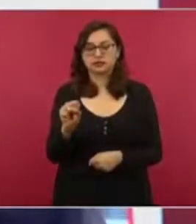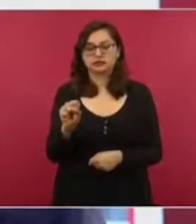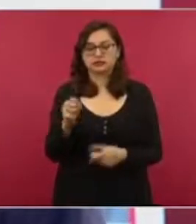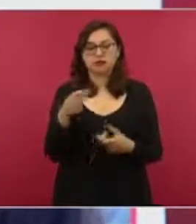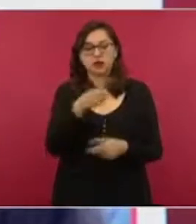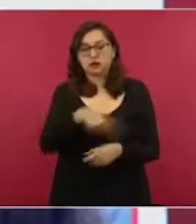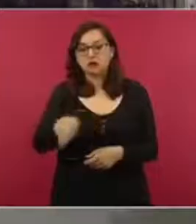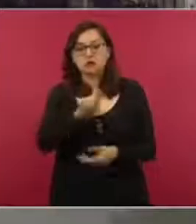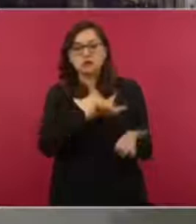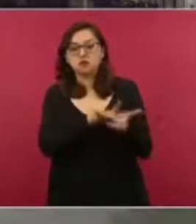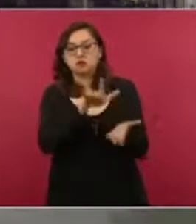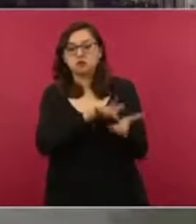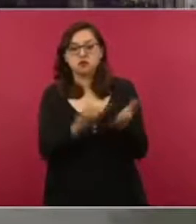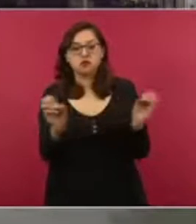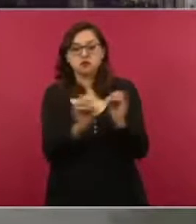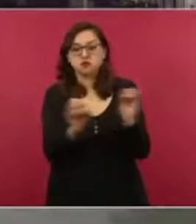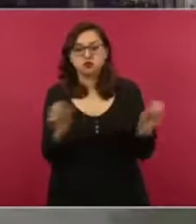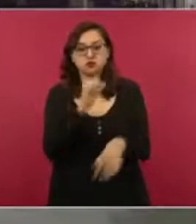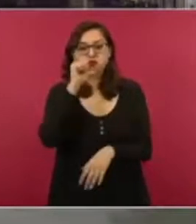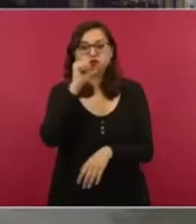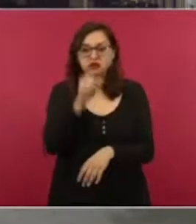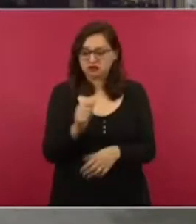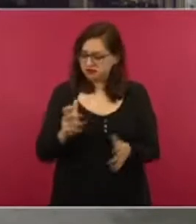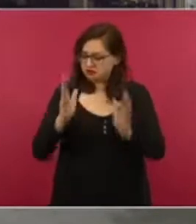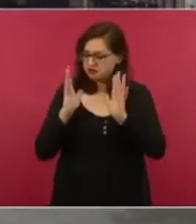ningún tipo de apoyo.